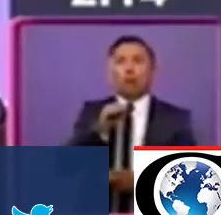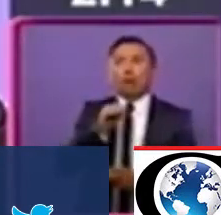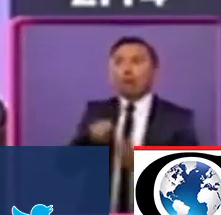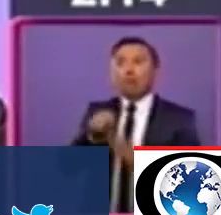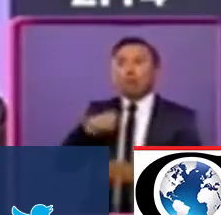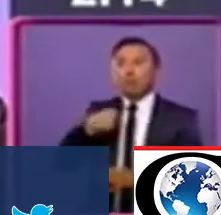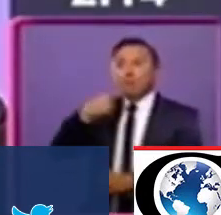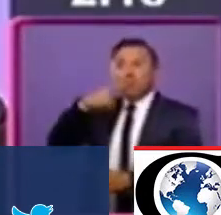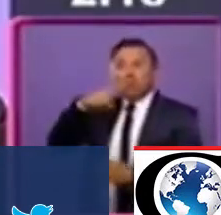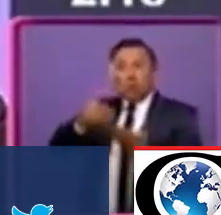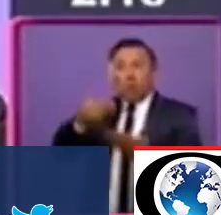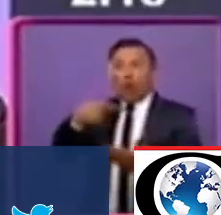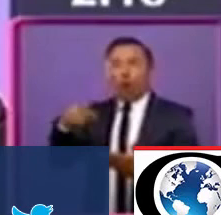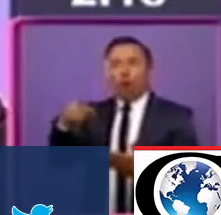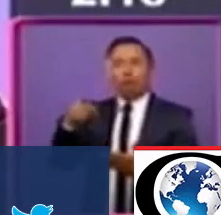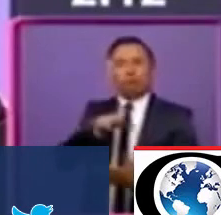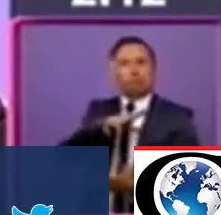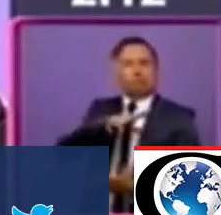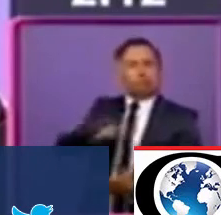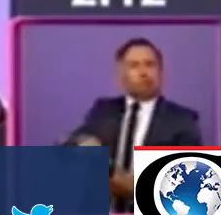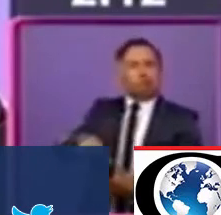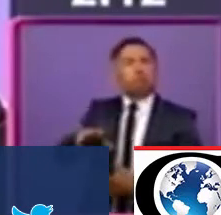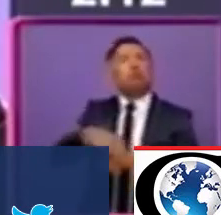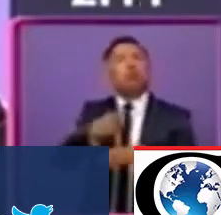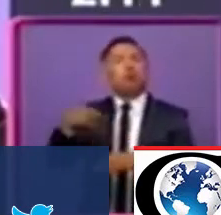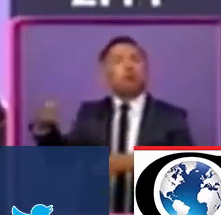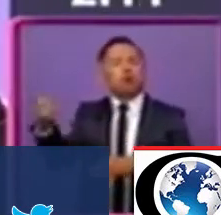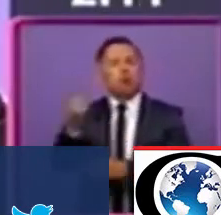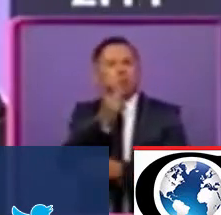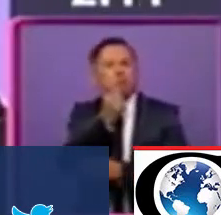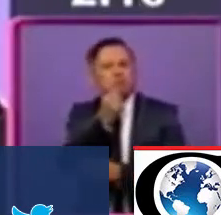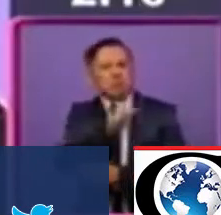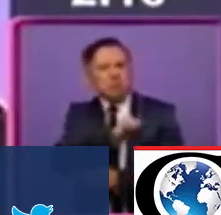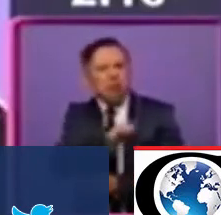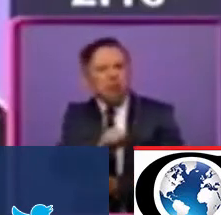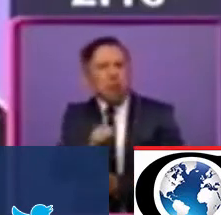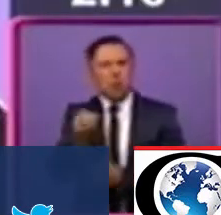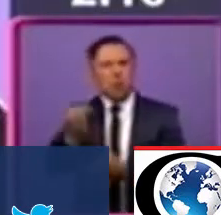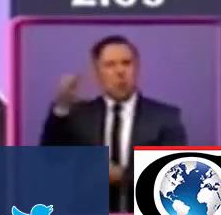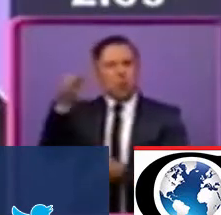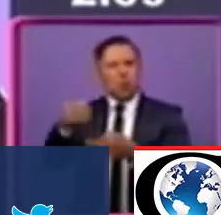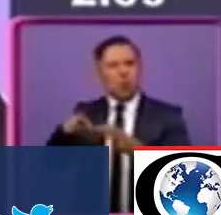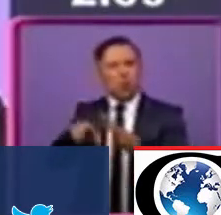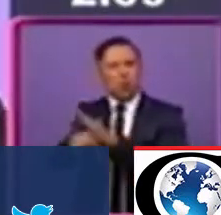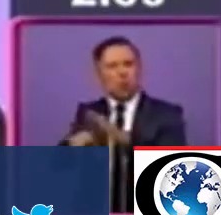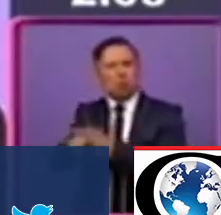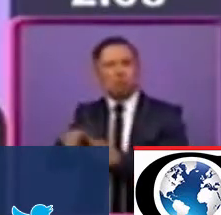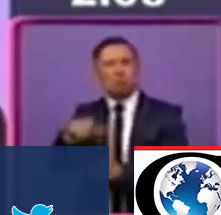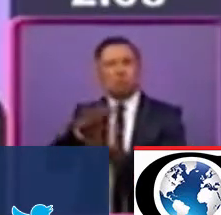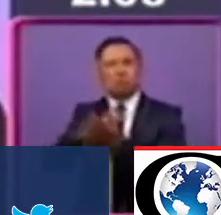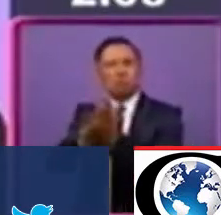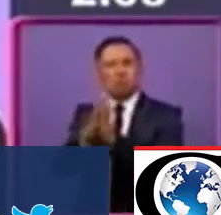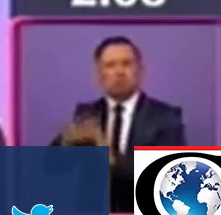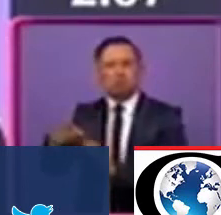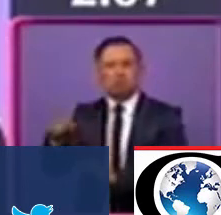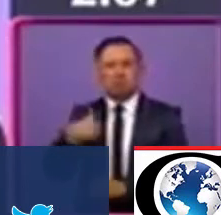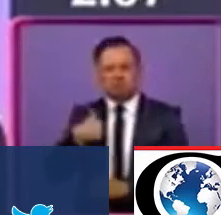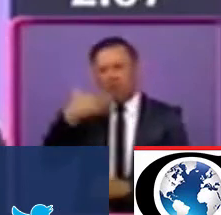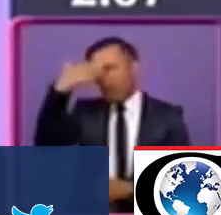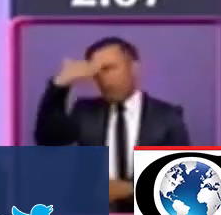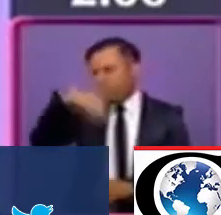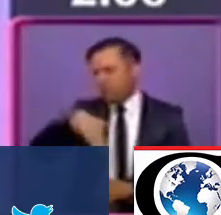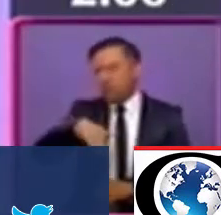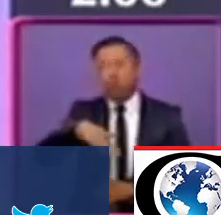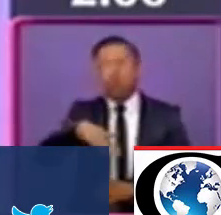también a los nacionales, cosa contraria a lo de Delfina. Y bueno, este Alfredo estuvo